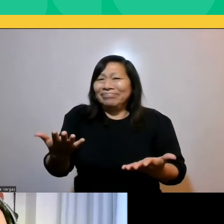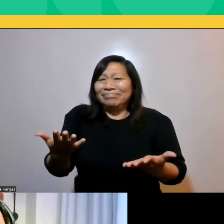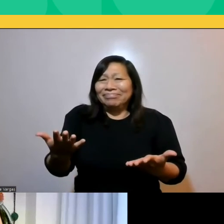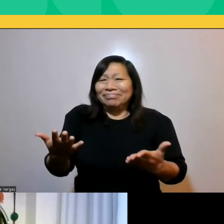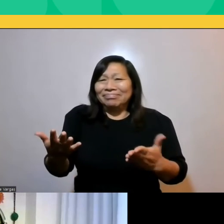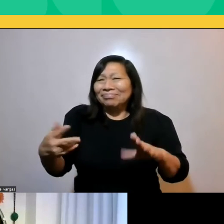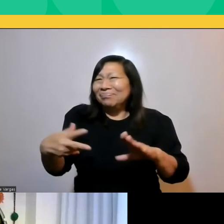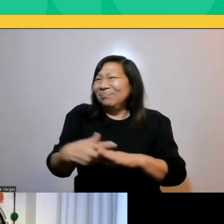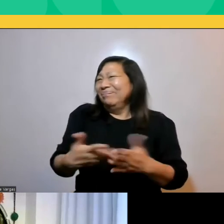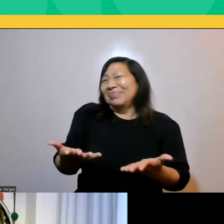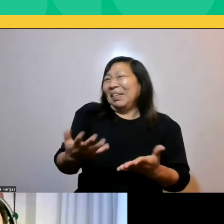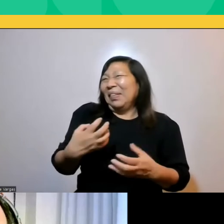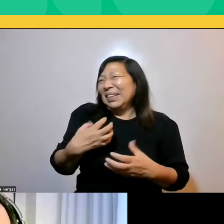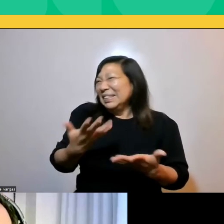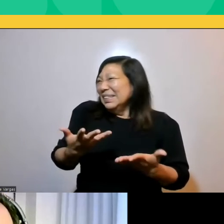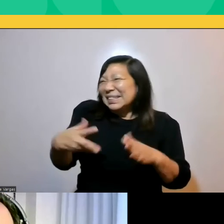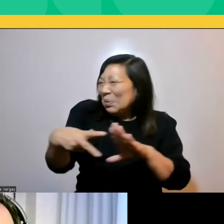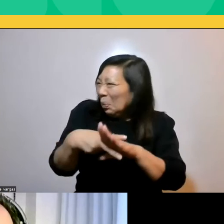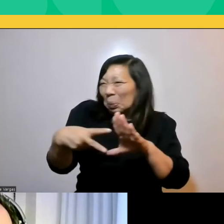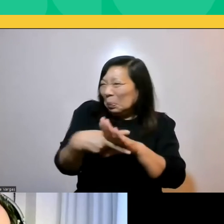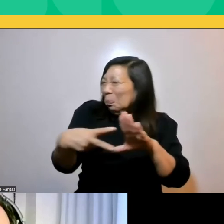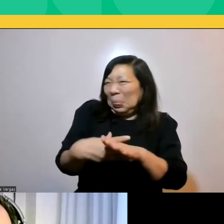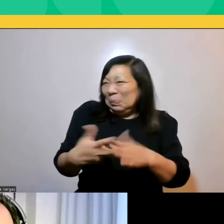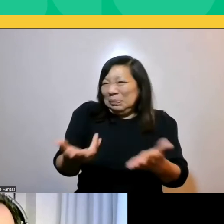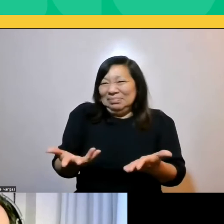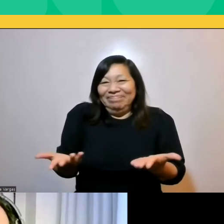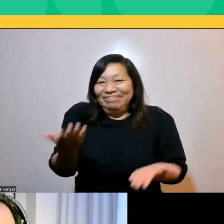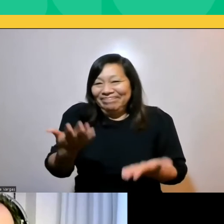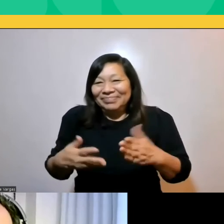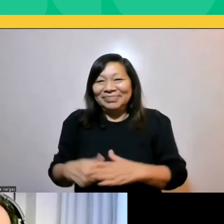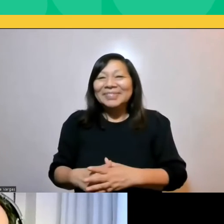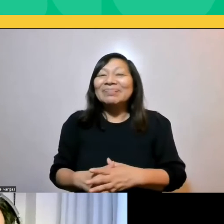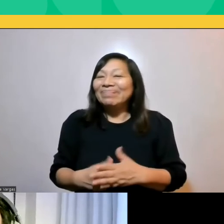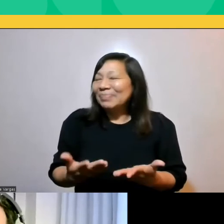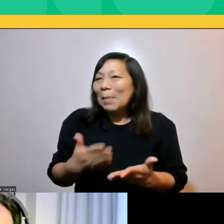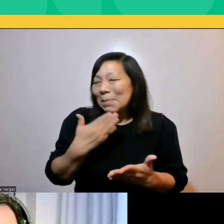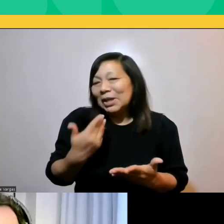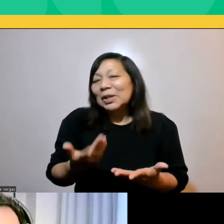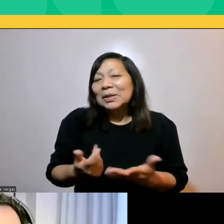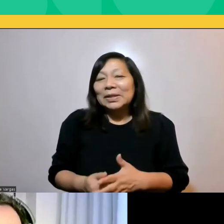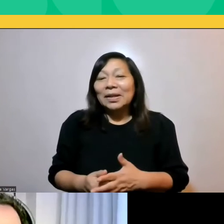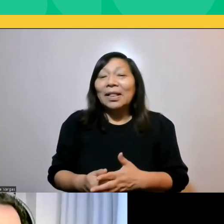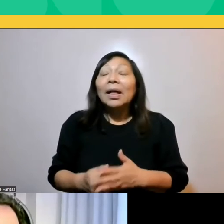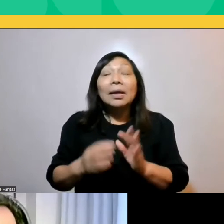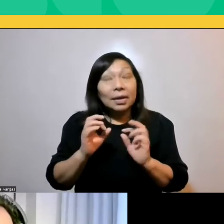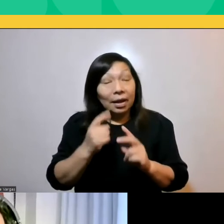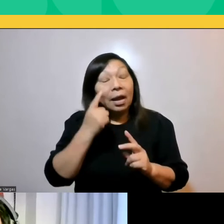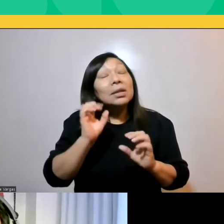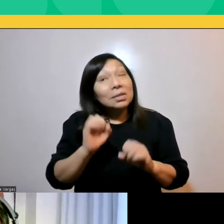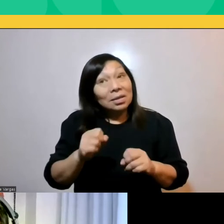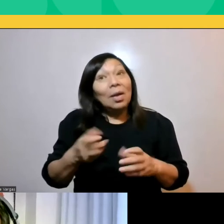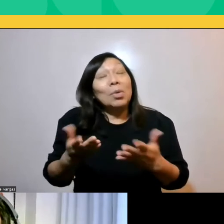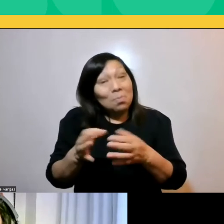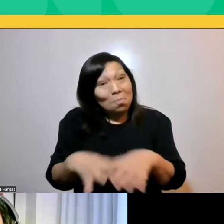qué poco romántico, qué poco bonito, qué poco tierno, a veces no Claro, sabemos qué hacer, ¿no? Pero hay tenerlo presente que hay que hacerlo, sobre